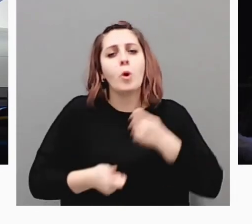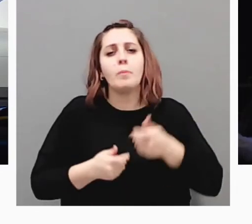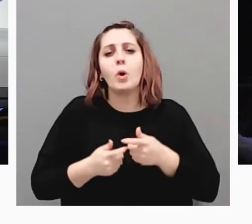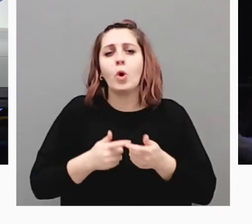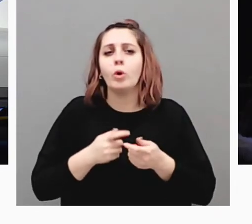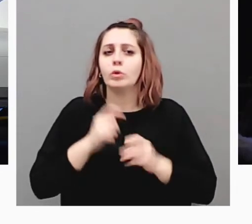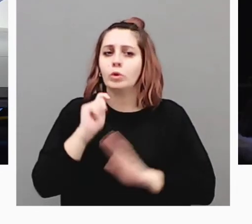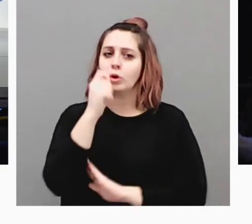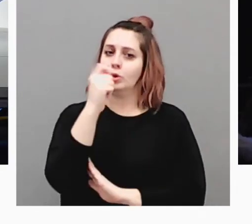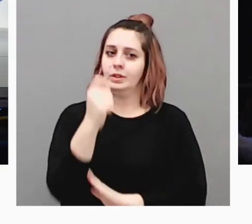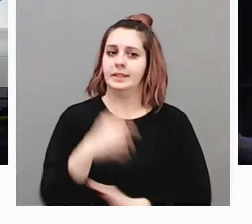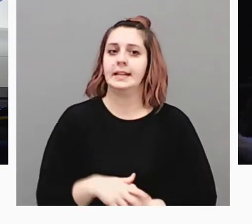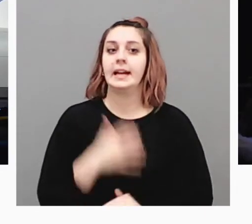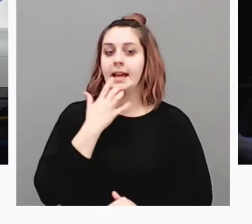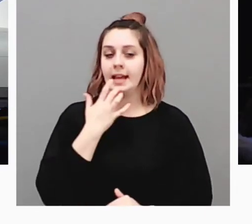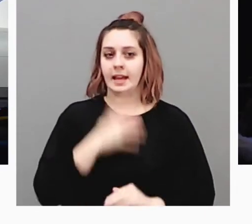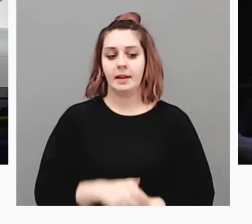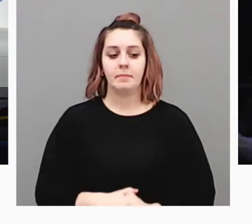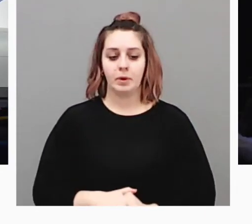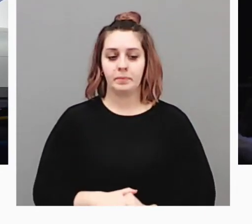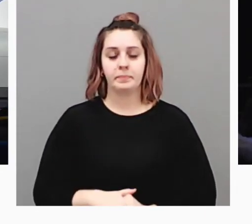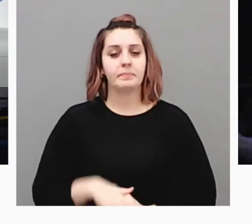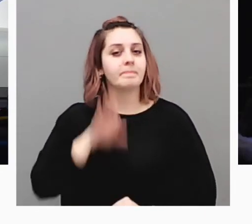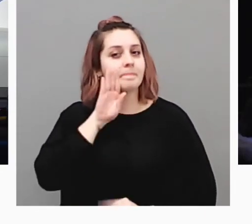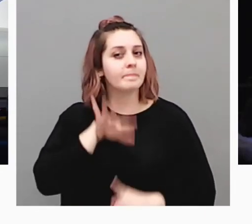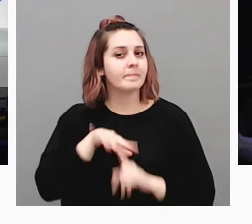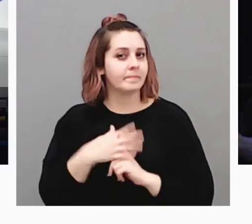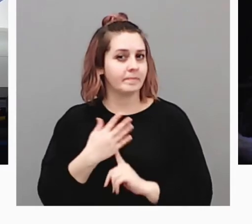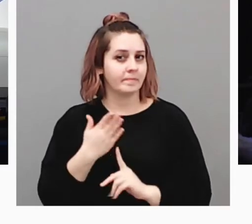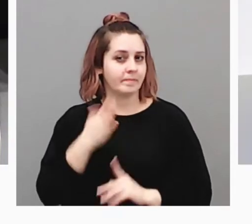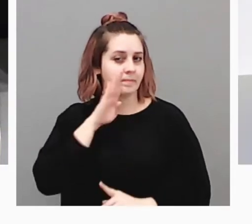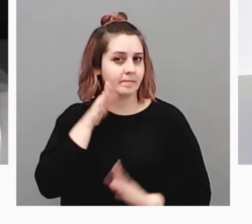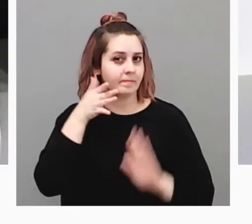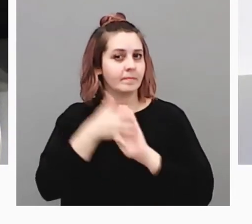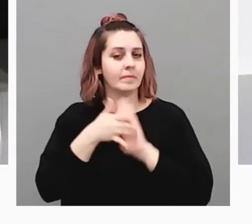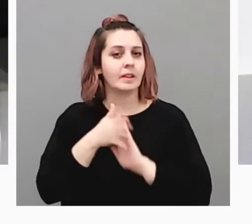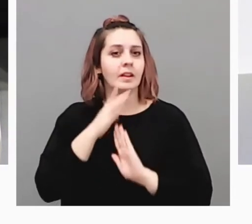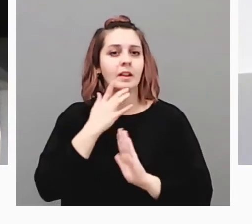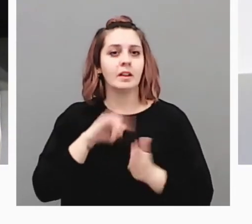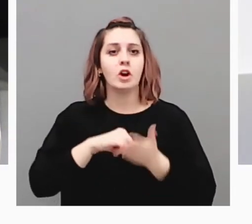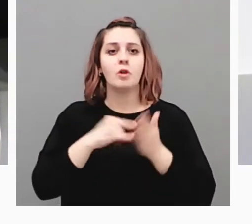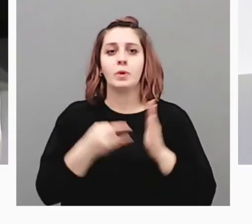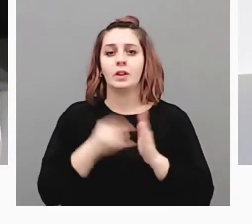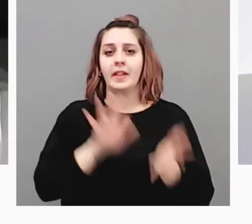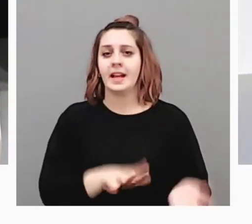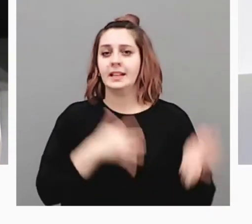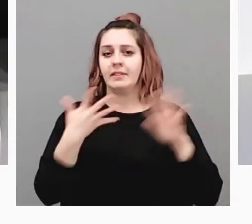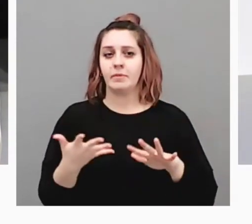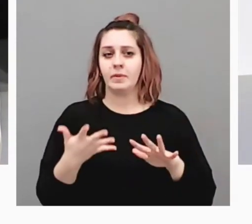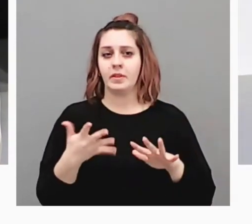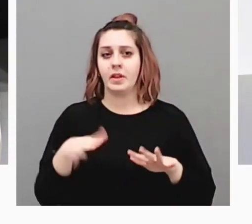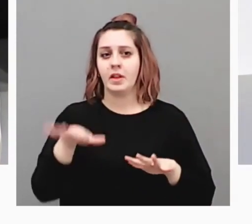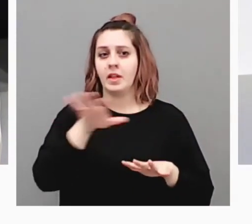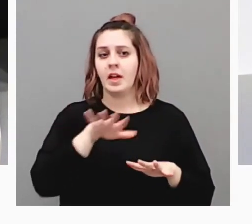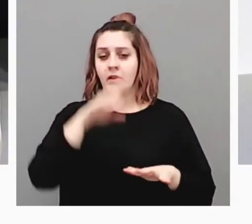por ejemplo, el caso que contábamos antes, ¿no? El caso del proyecto de toda la transformación de la margen izquierda del Odiel, que ha